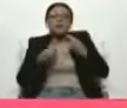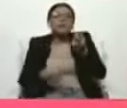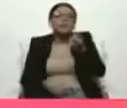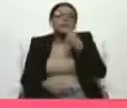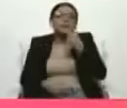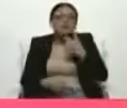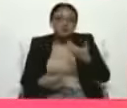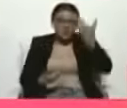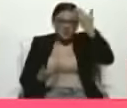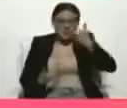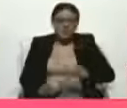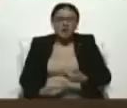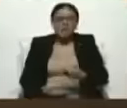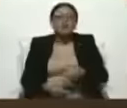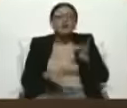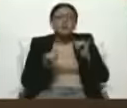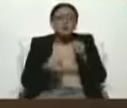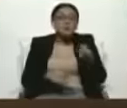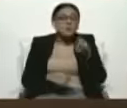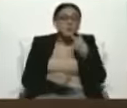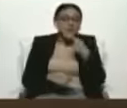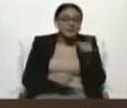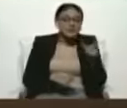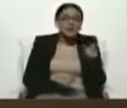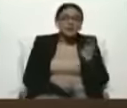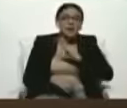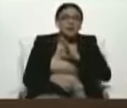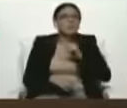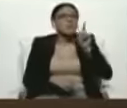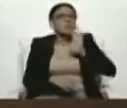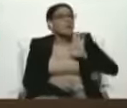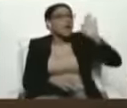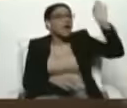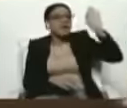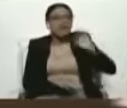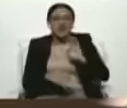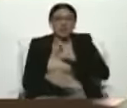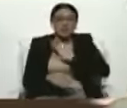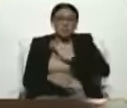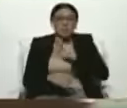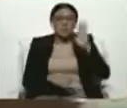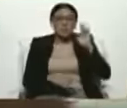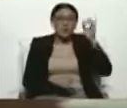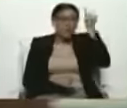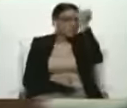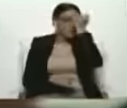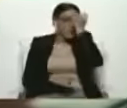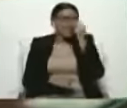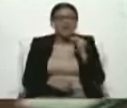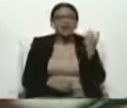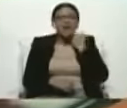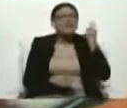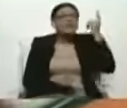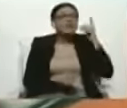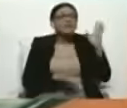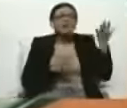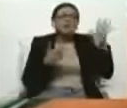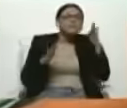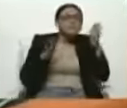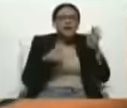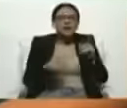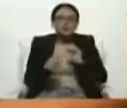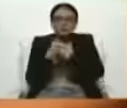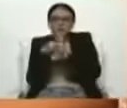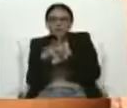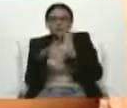Que era para el ébola. Pero el ADN del ébola y del COVID son muy parecidos. Bueno, a mí me pusieron 13 dosis de ese